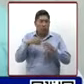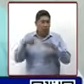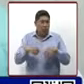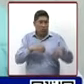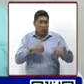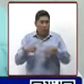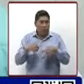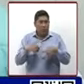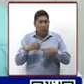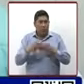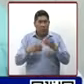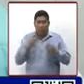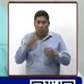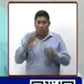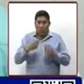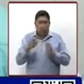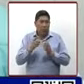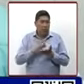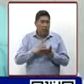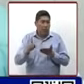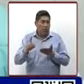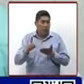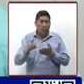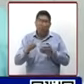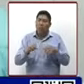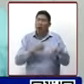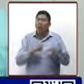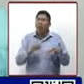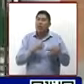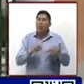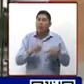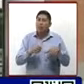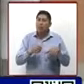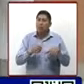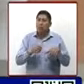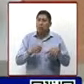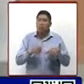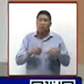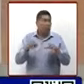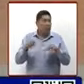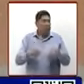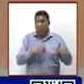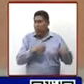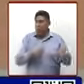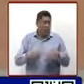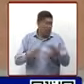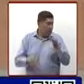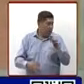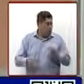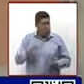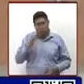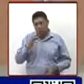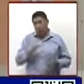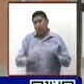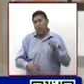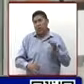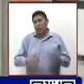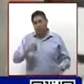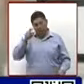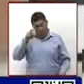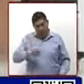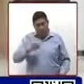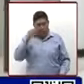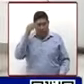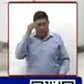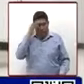conforme corresponde y manda derecho, nosotros haremos el apersonamiento correspondiente. Que se haga justicia. Esto quiero que se sepa.